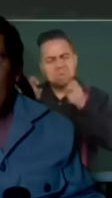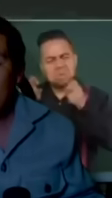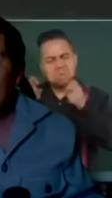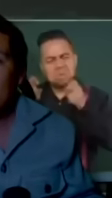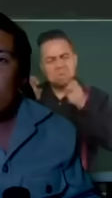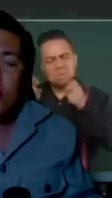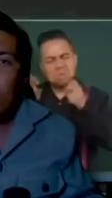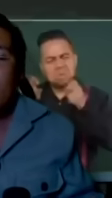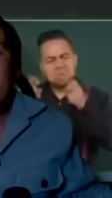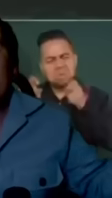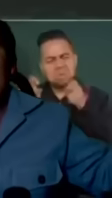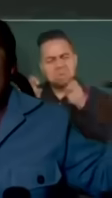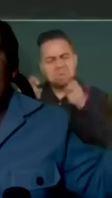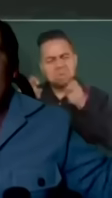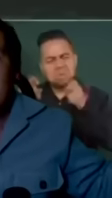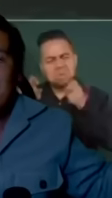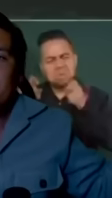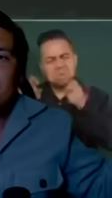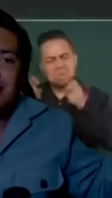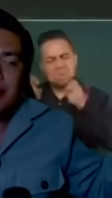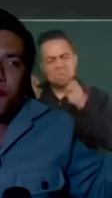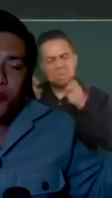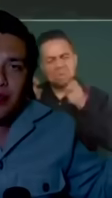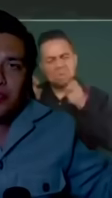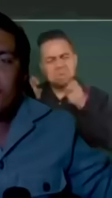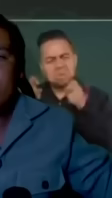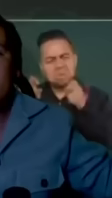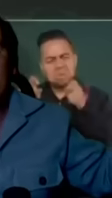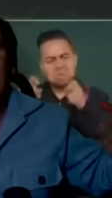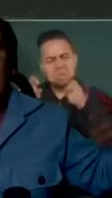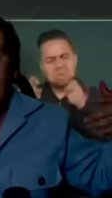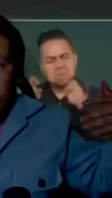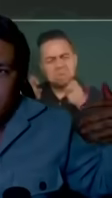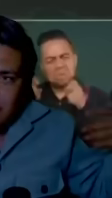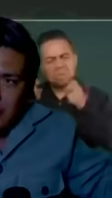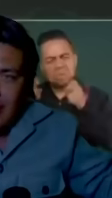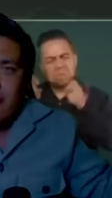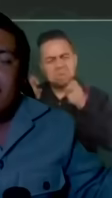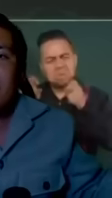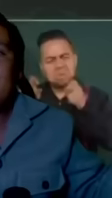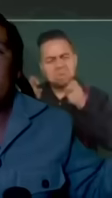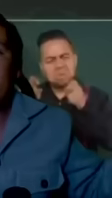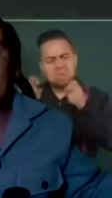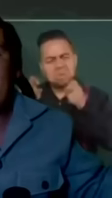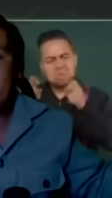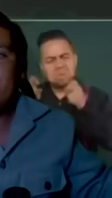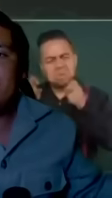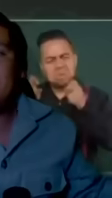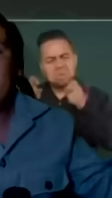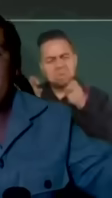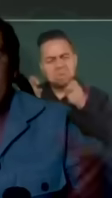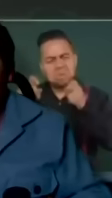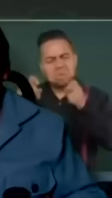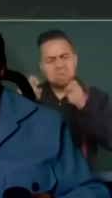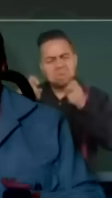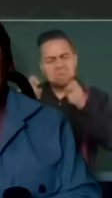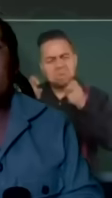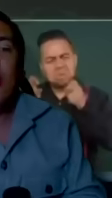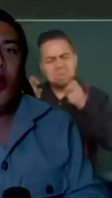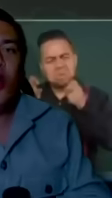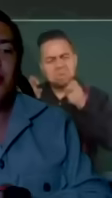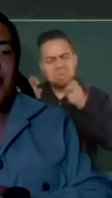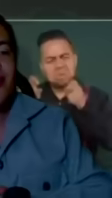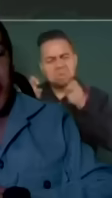llamada pero mucho ojo empezó a salir más información se empezó a filtrar qué es lo que realmente estarían